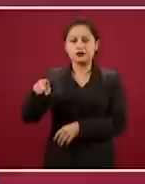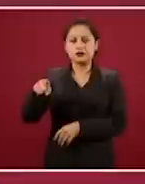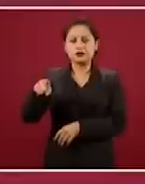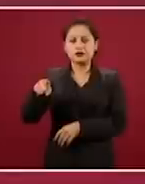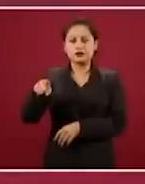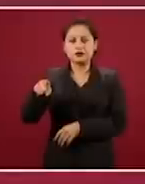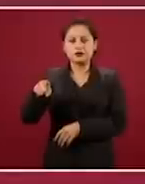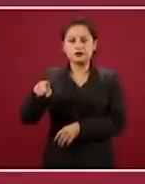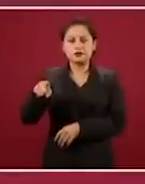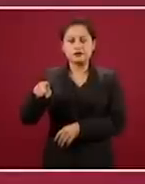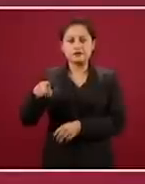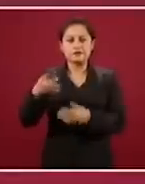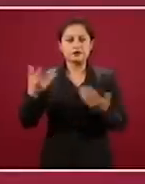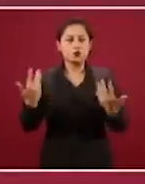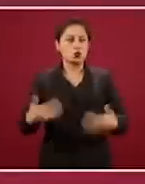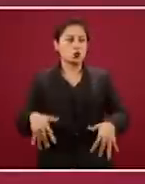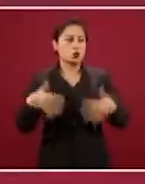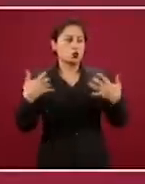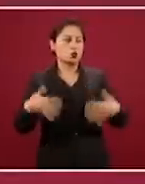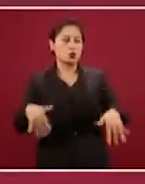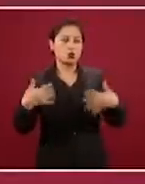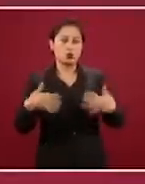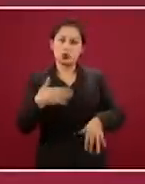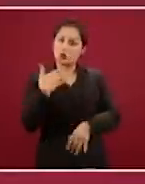esto es inédito,